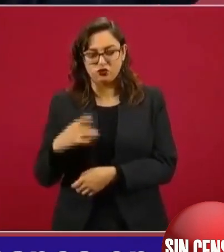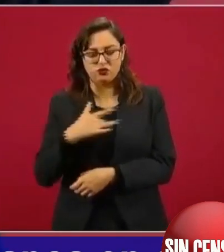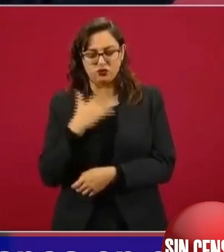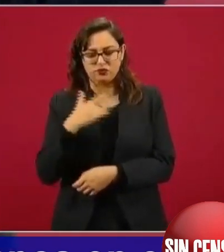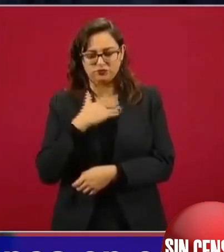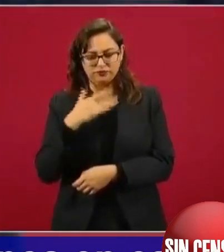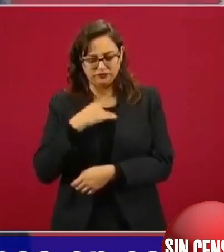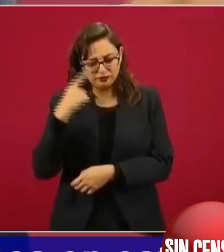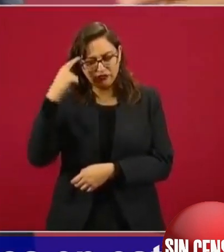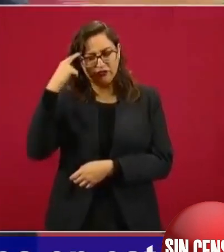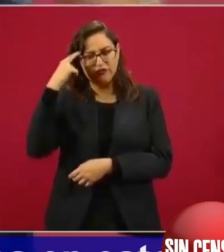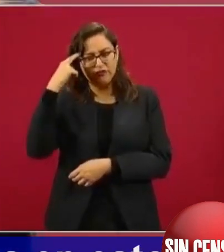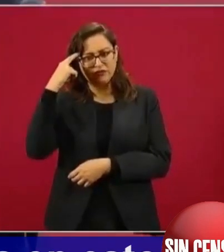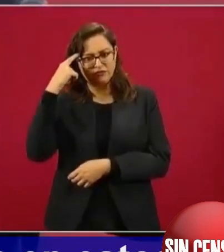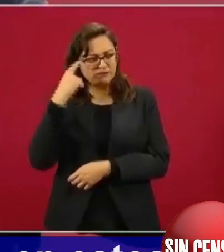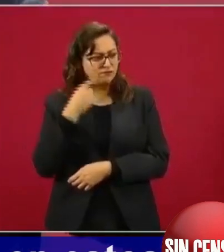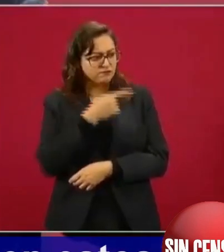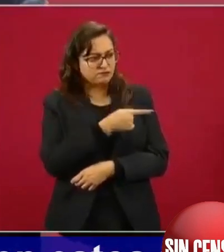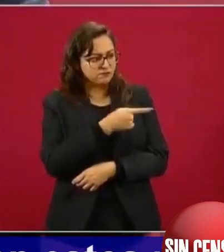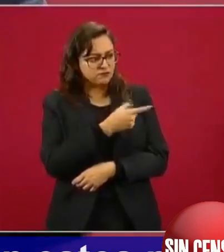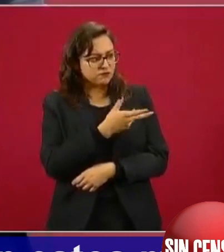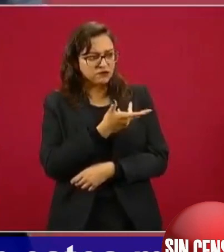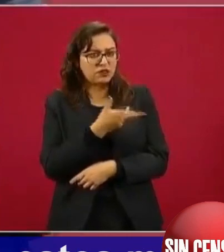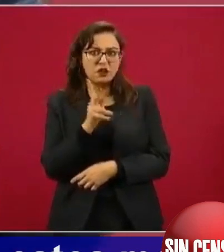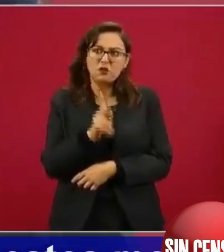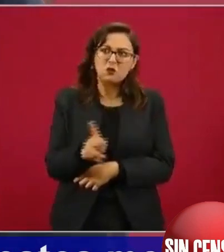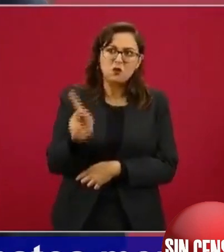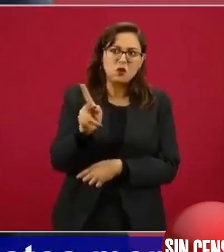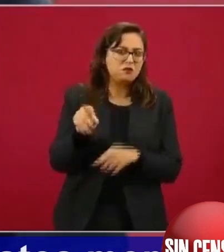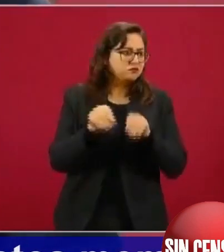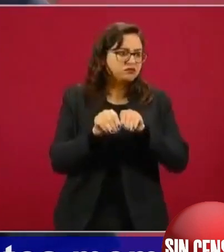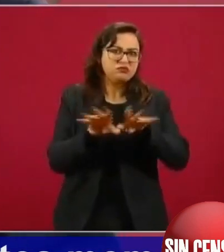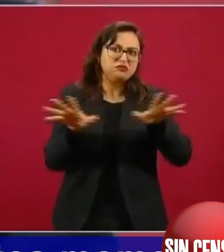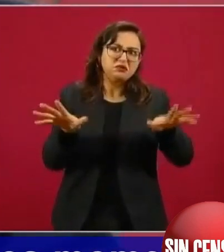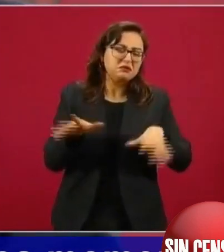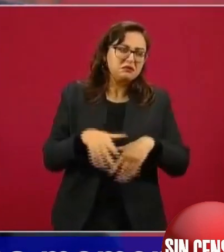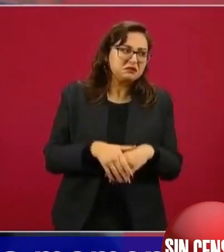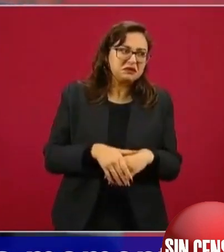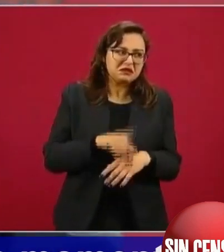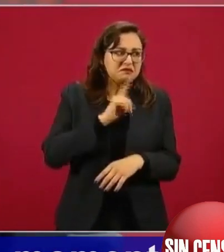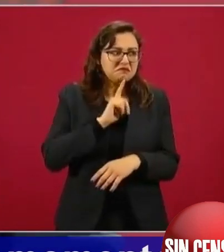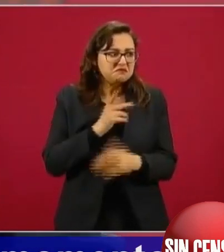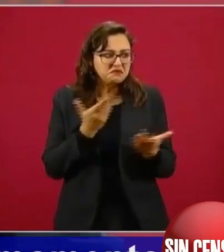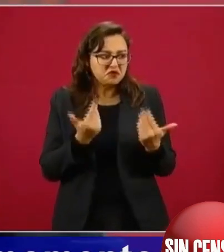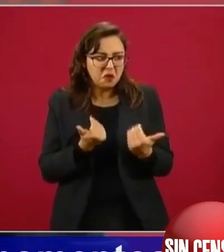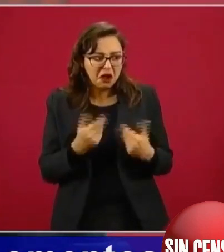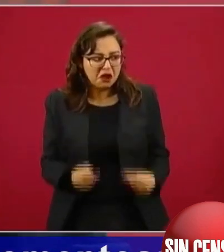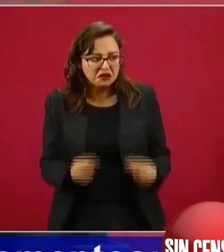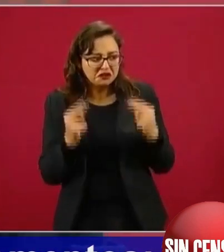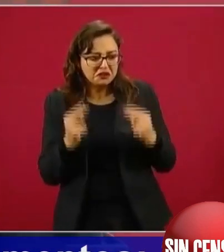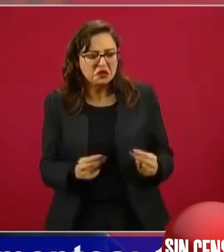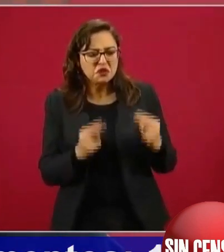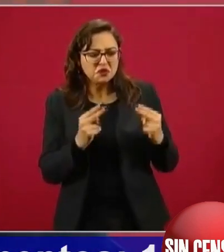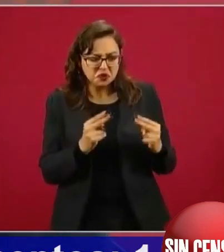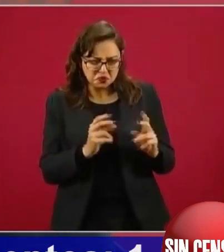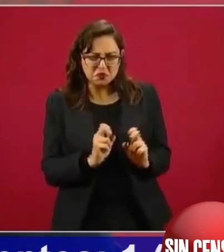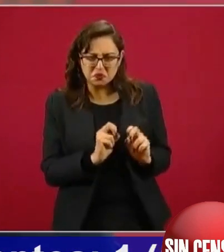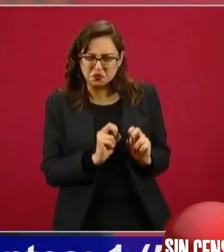ir a electrificar a los pueblos porque no les va a resultar un negocio,